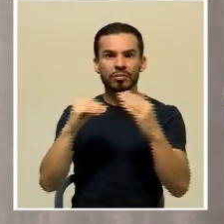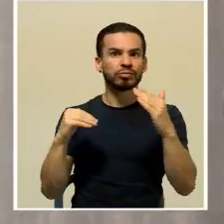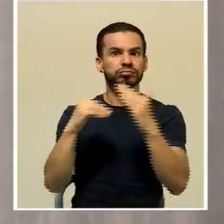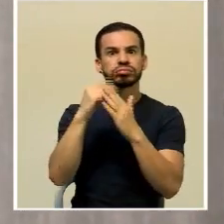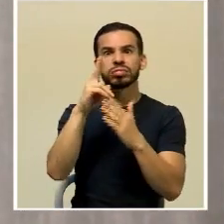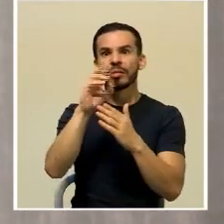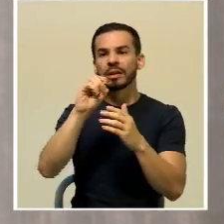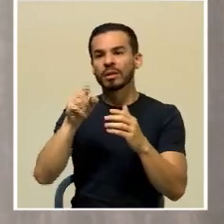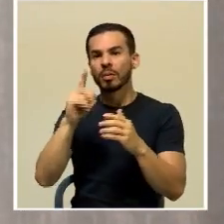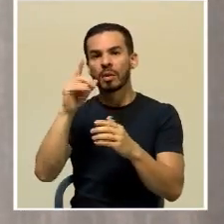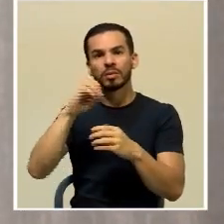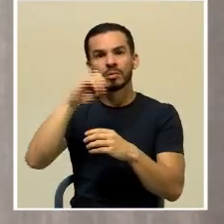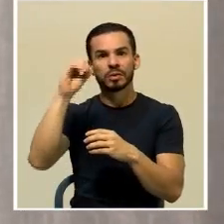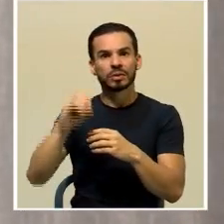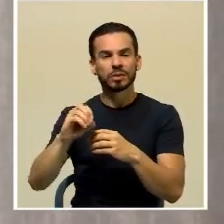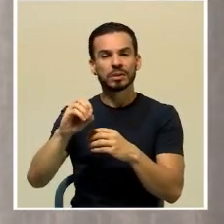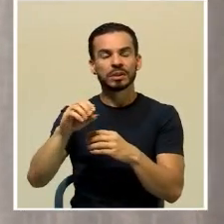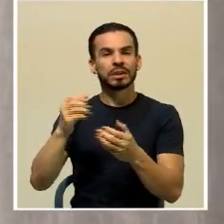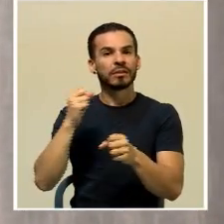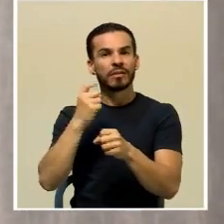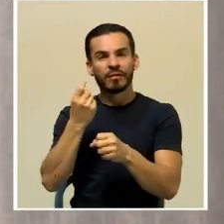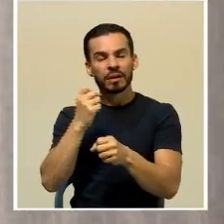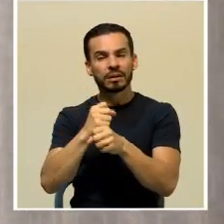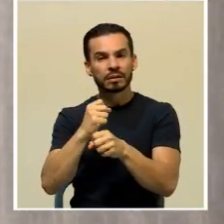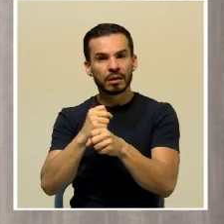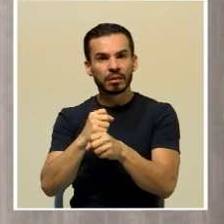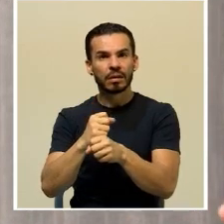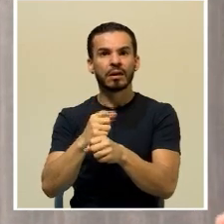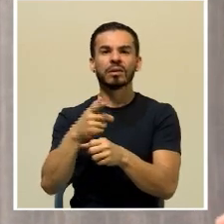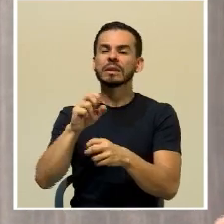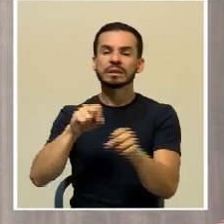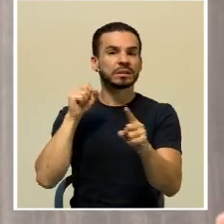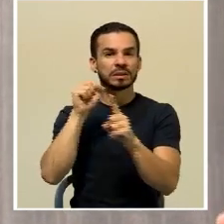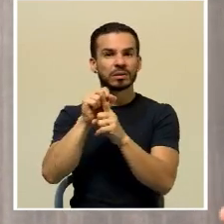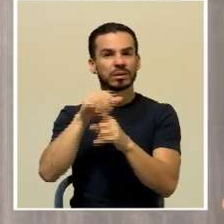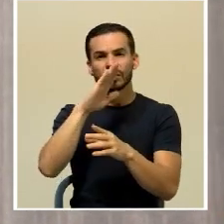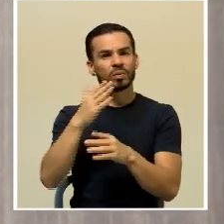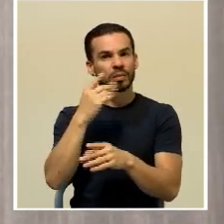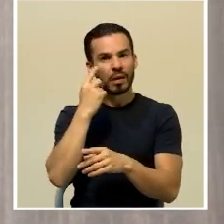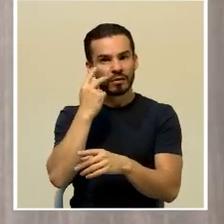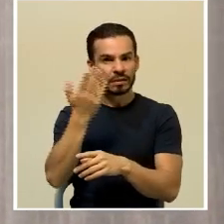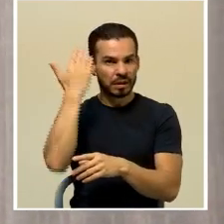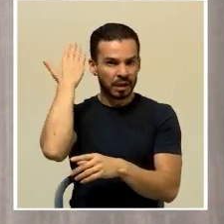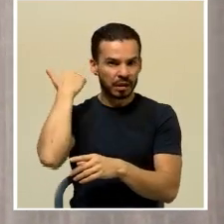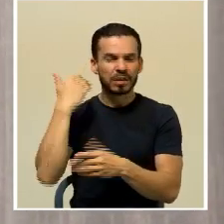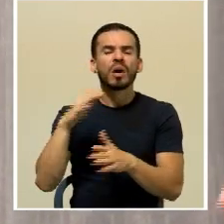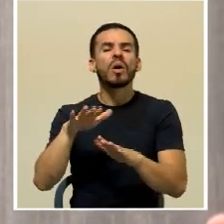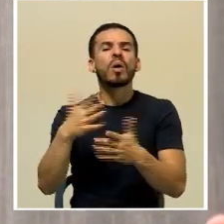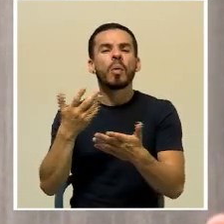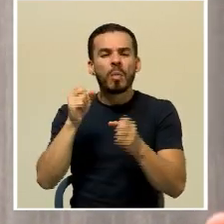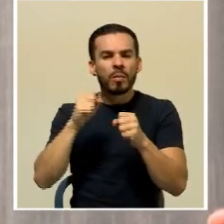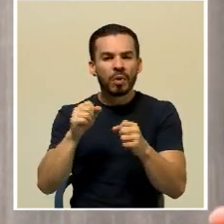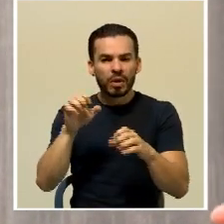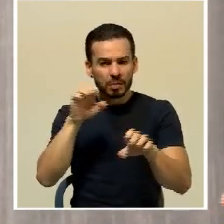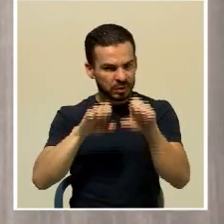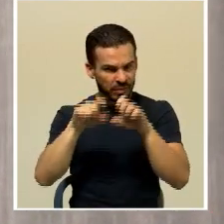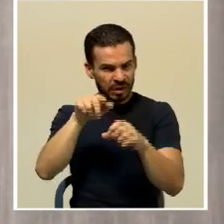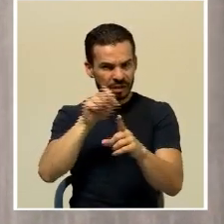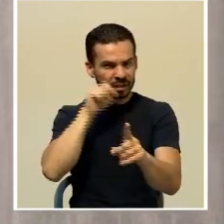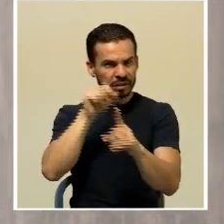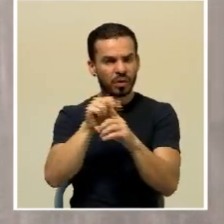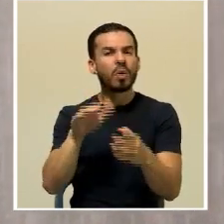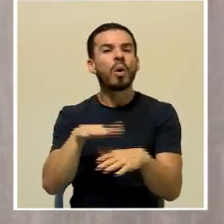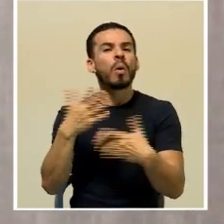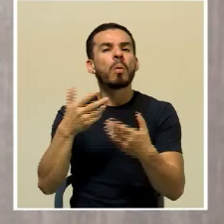de 20,01% de desempleo, una situación nunca antes vista. ¿Cómo podemos valorar esta situación y